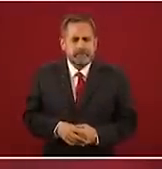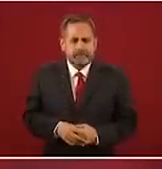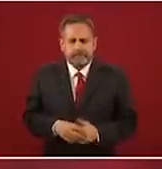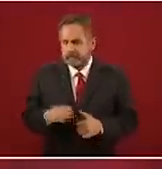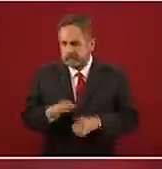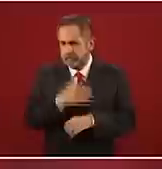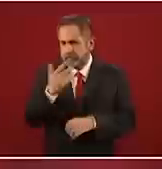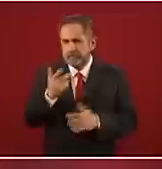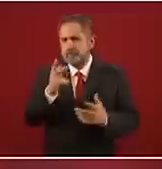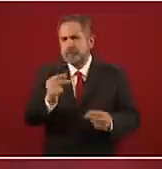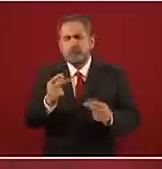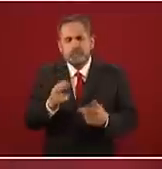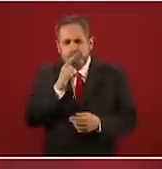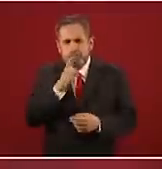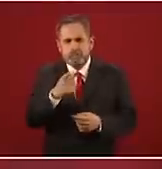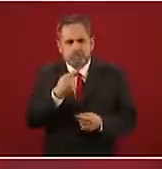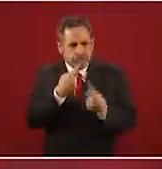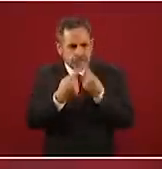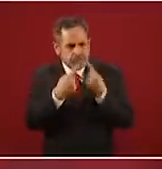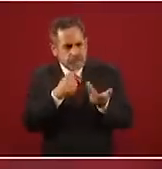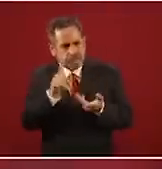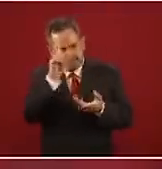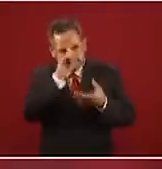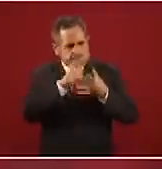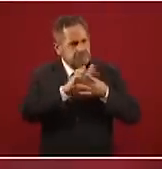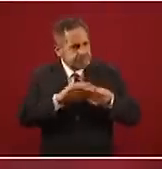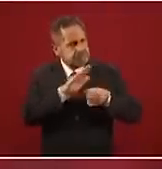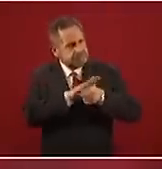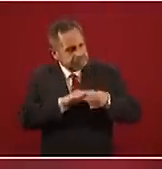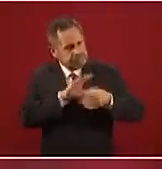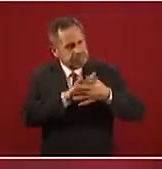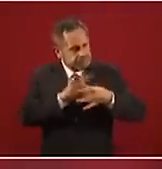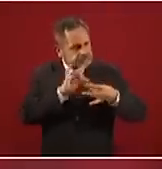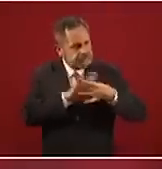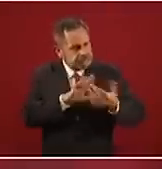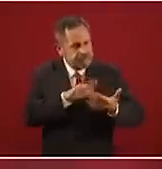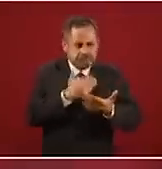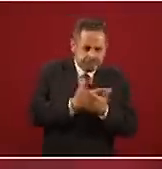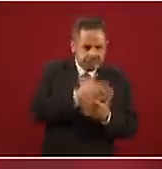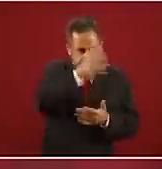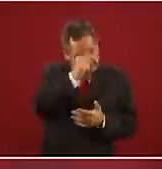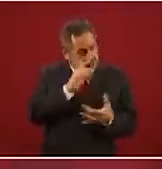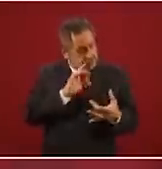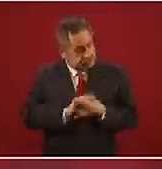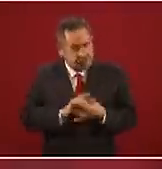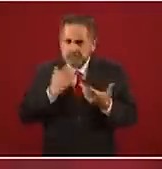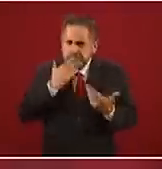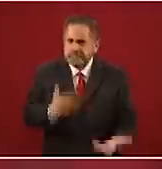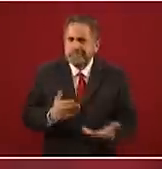¿Por qué no mejor convencer, persuadir? Y si